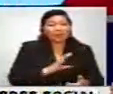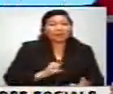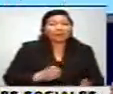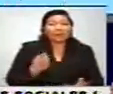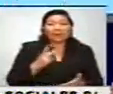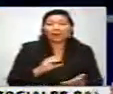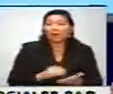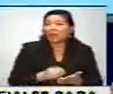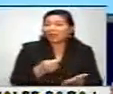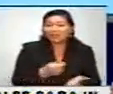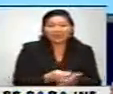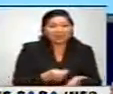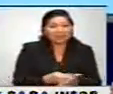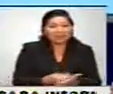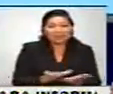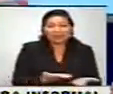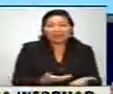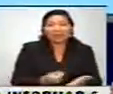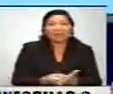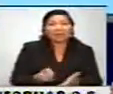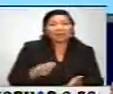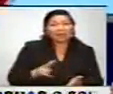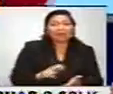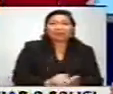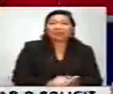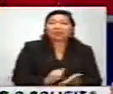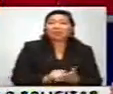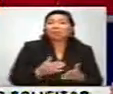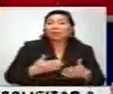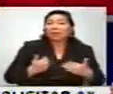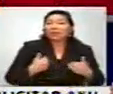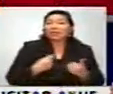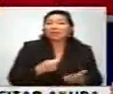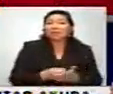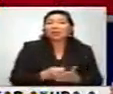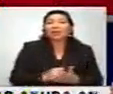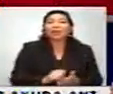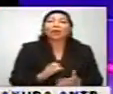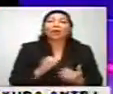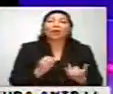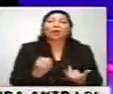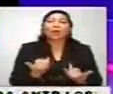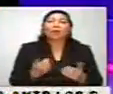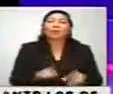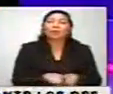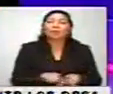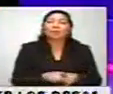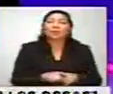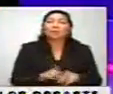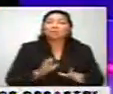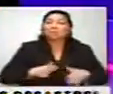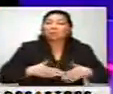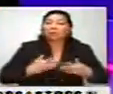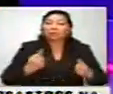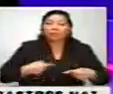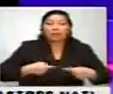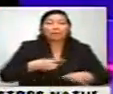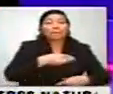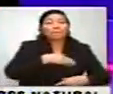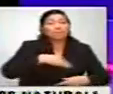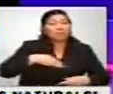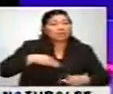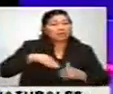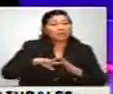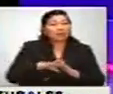para que no se paguen esas tasas de interés leoninas que se hubieran tenido que pagar. Ahora, también se está hablando de la posibilidad de interpelar al ministro